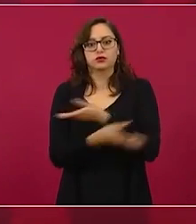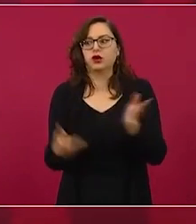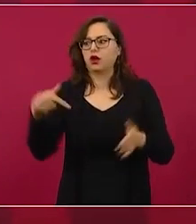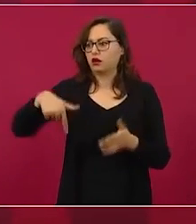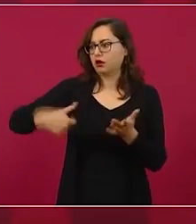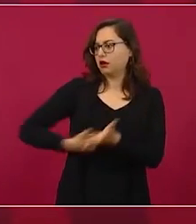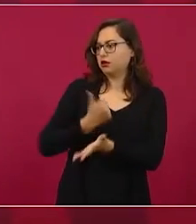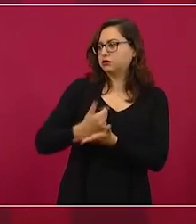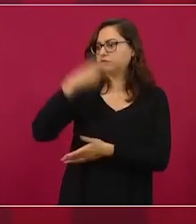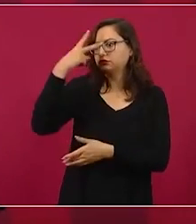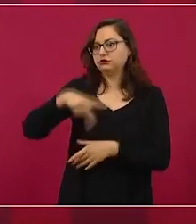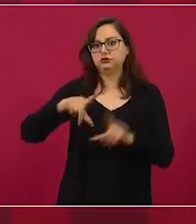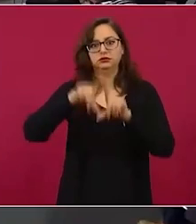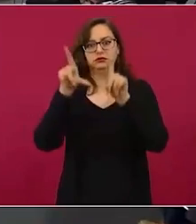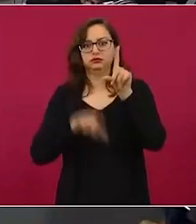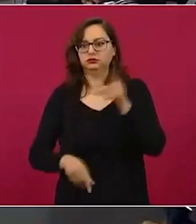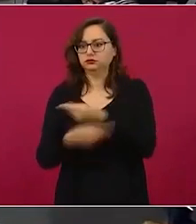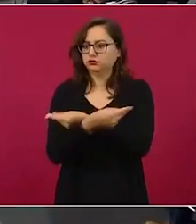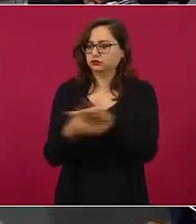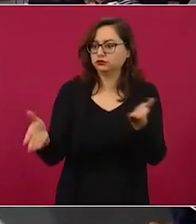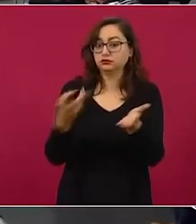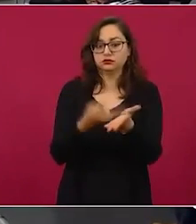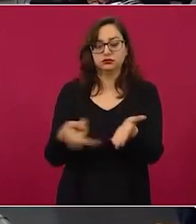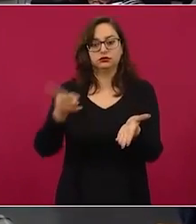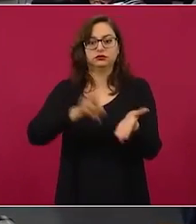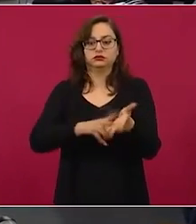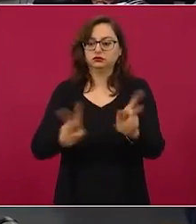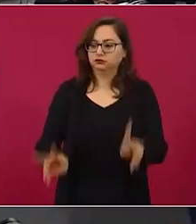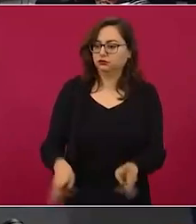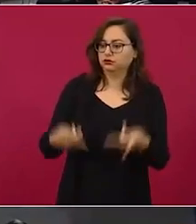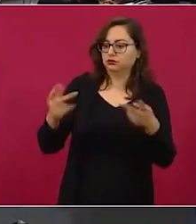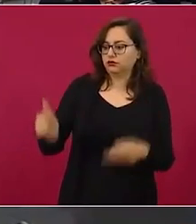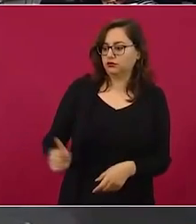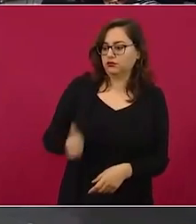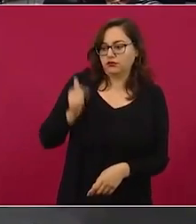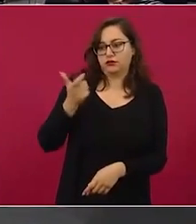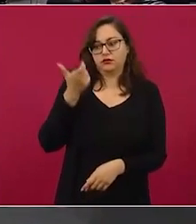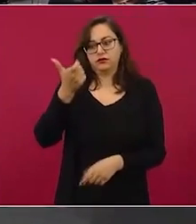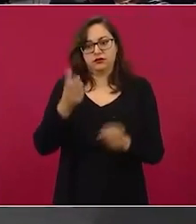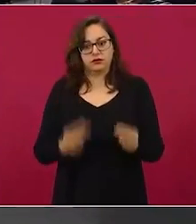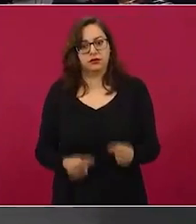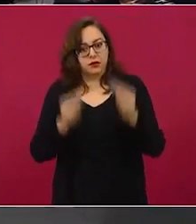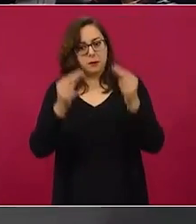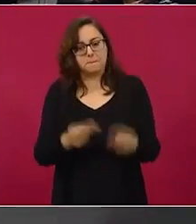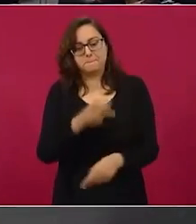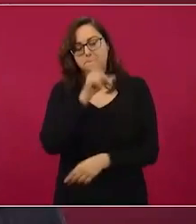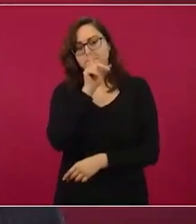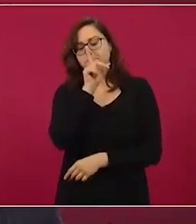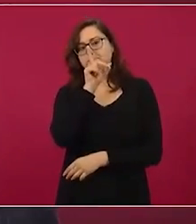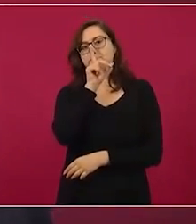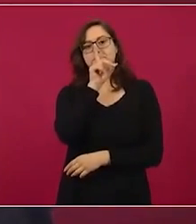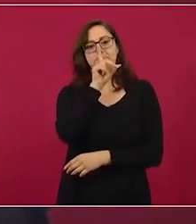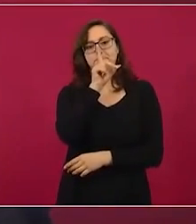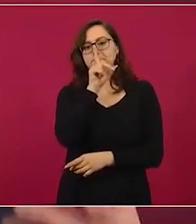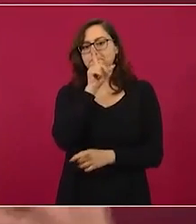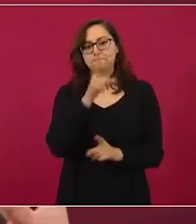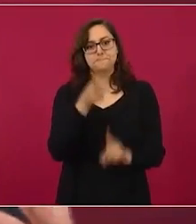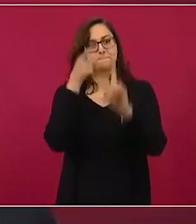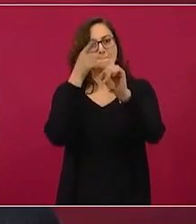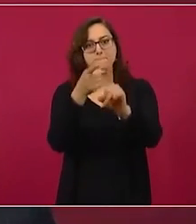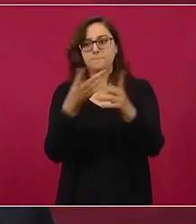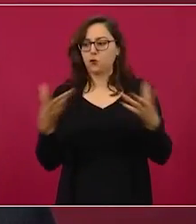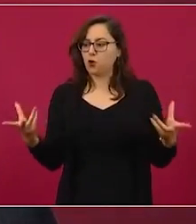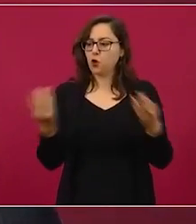erario público. No tenemos por qué venderlo, por qué tratar de aprovechar para hacer negocios. Lo que nos interesa a todas y todos es salir